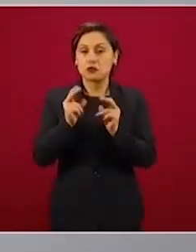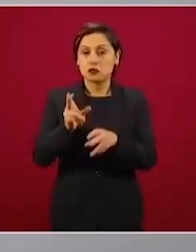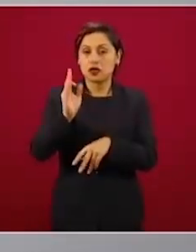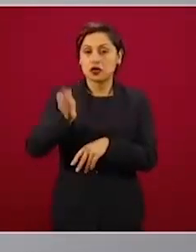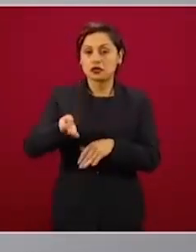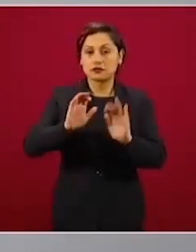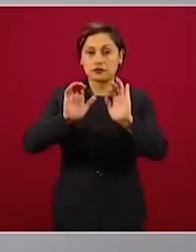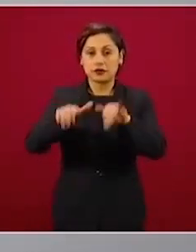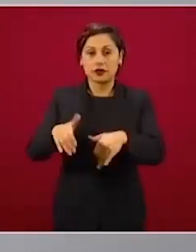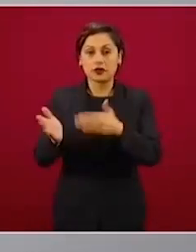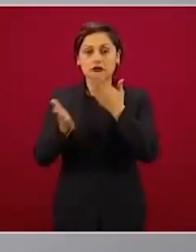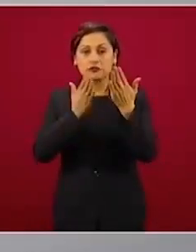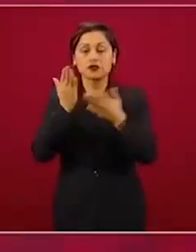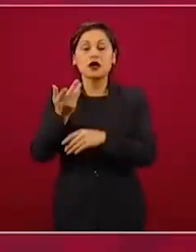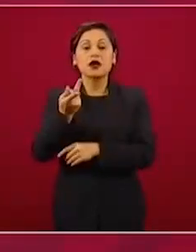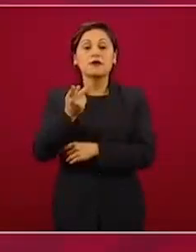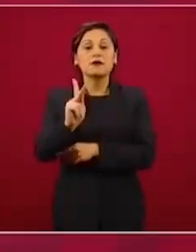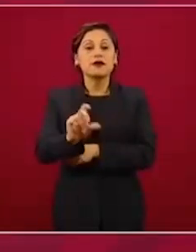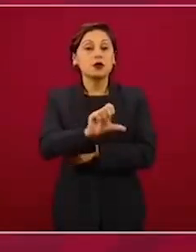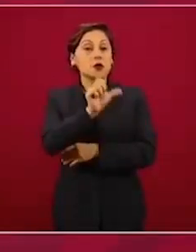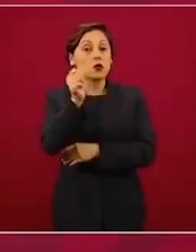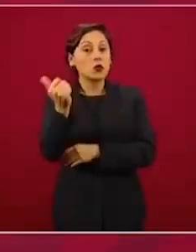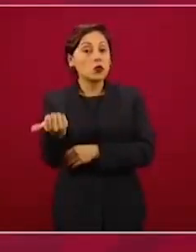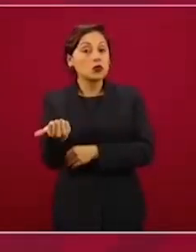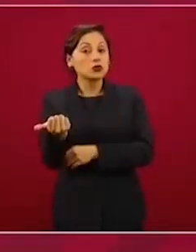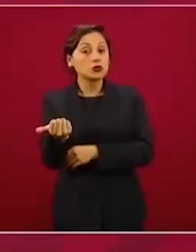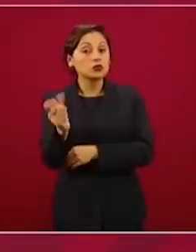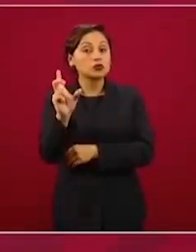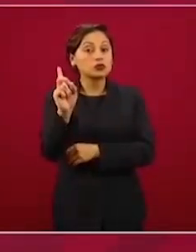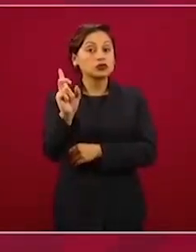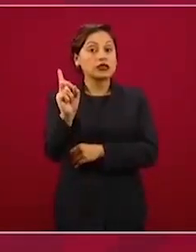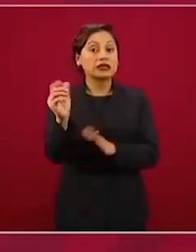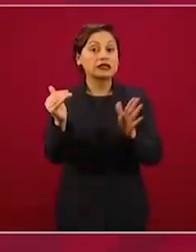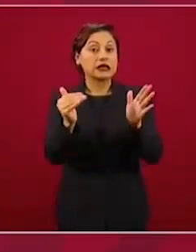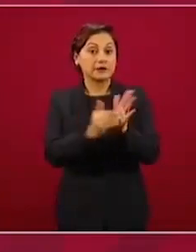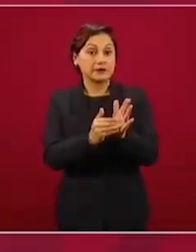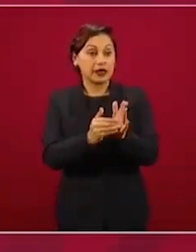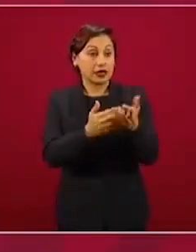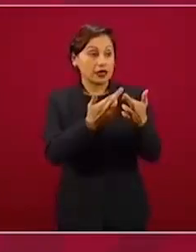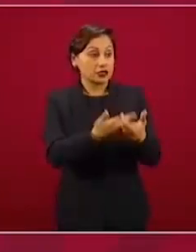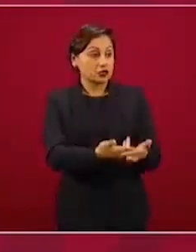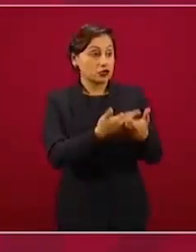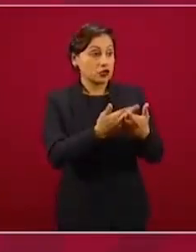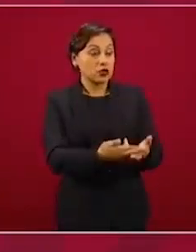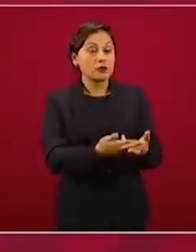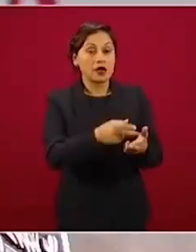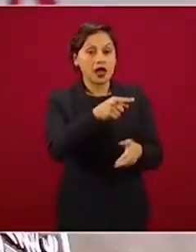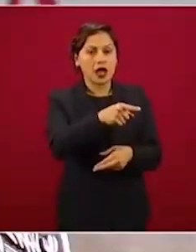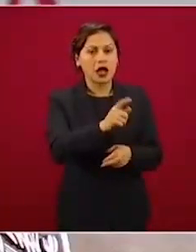restantes les vamos a apoyar con becas para que estudien en el extranjero.